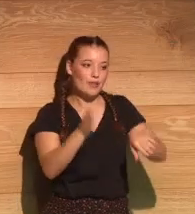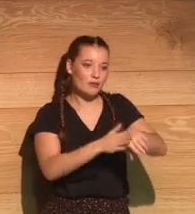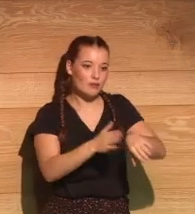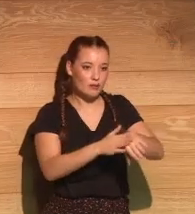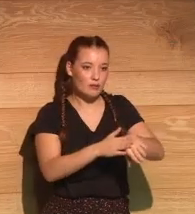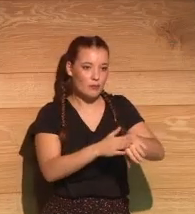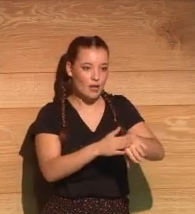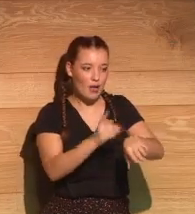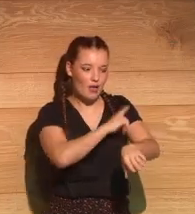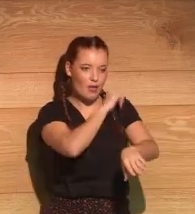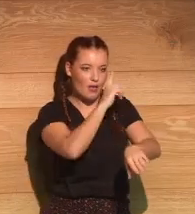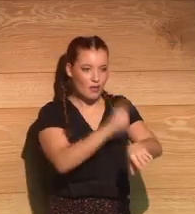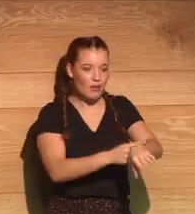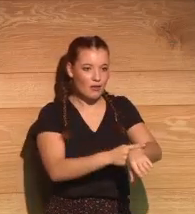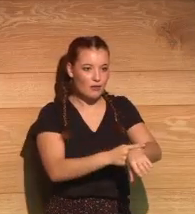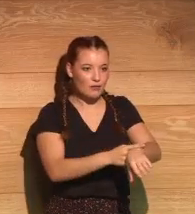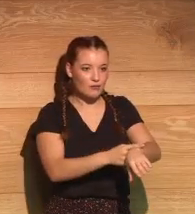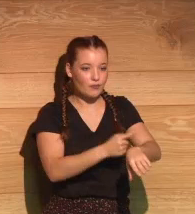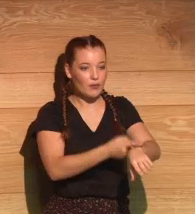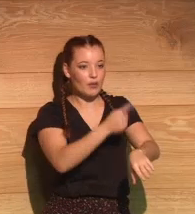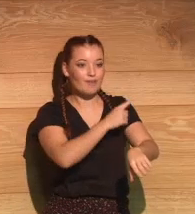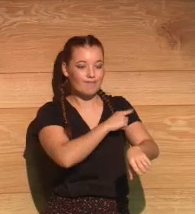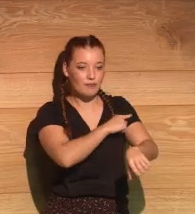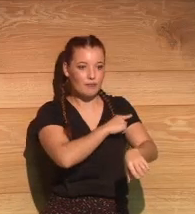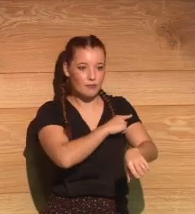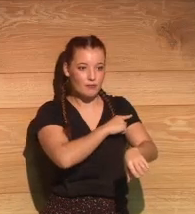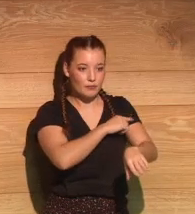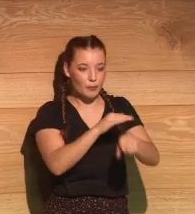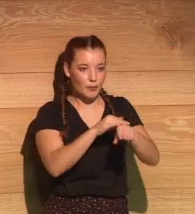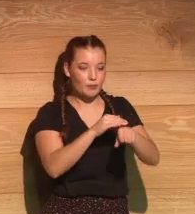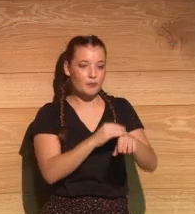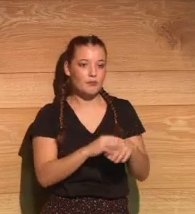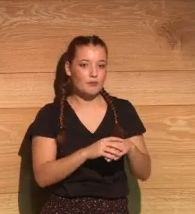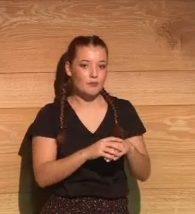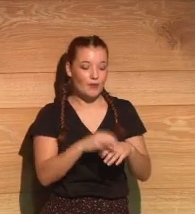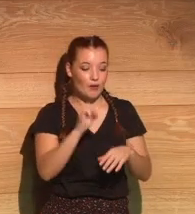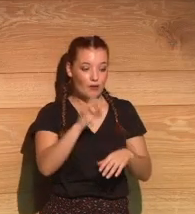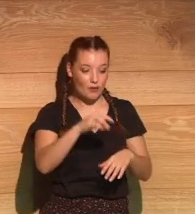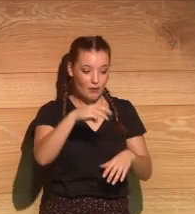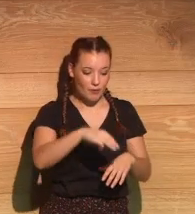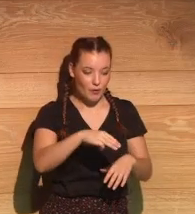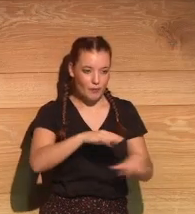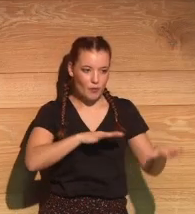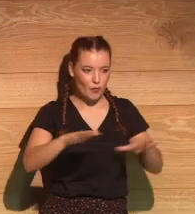escritora representa, ¿no? Estoy de acuerdo con que el 15M era sobre todo un movimiento intergeneracional que se intentó